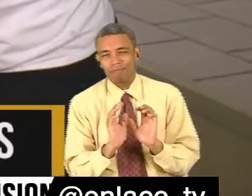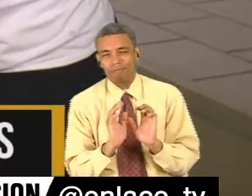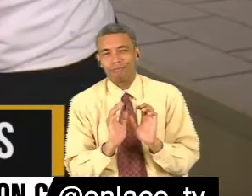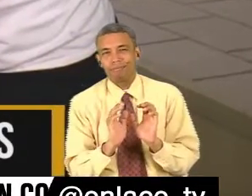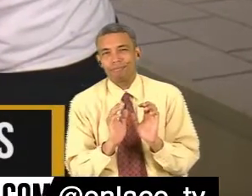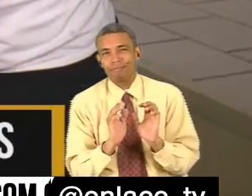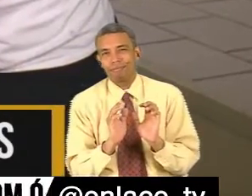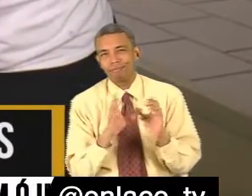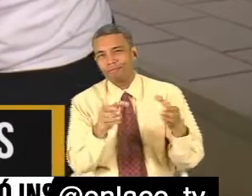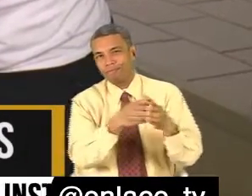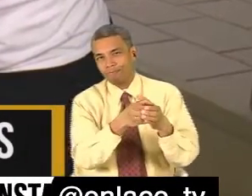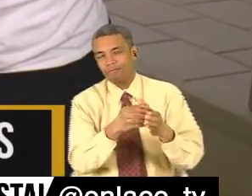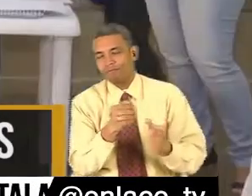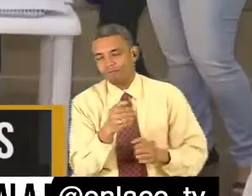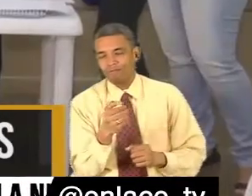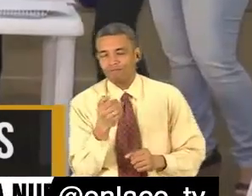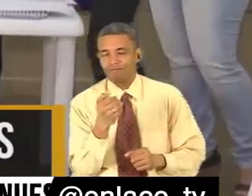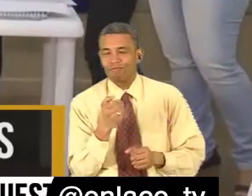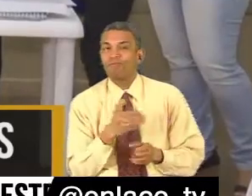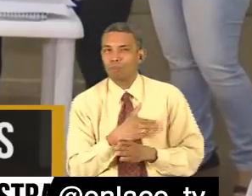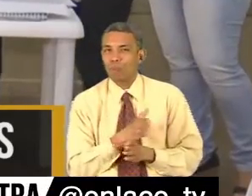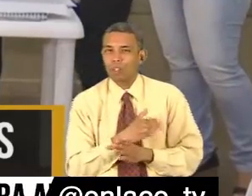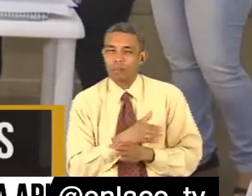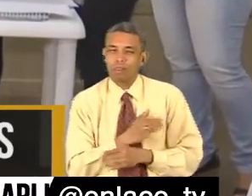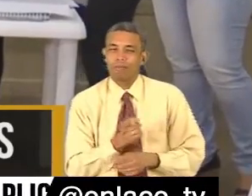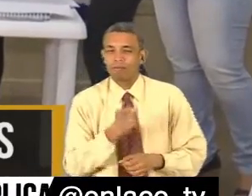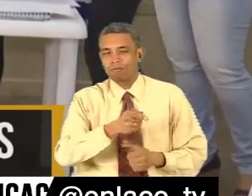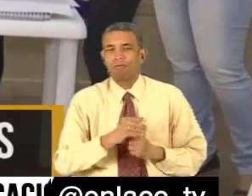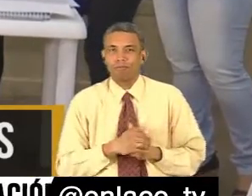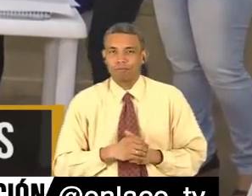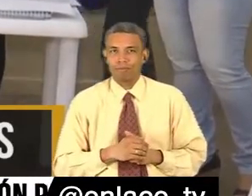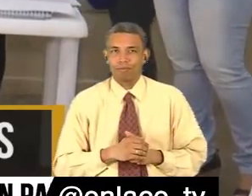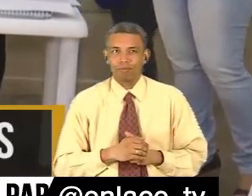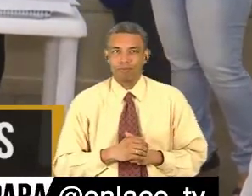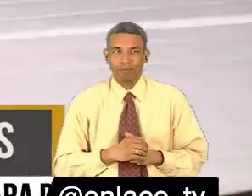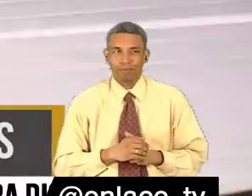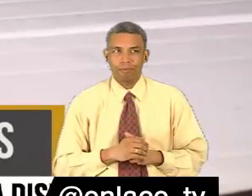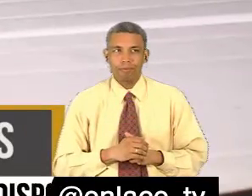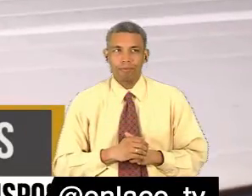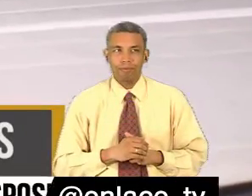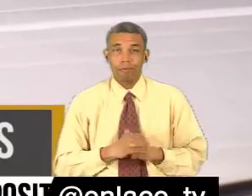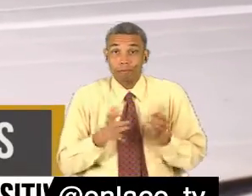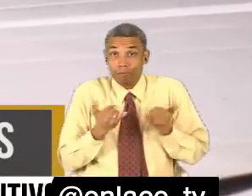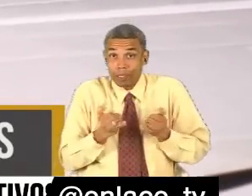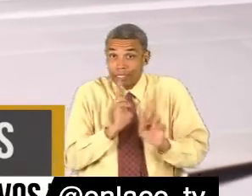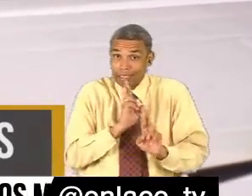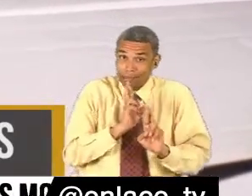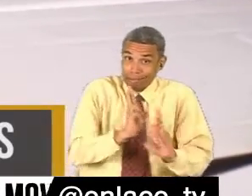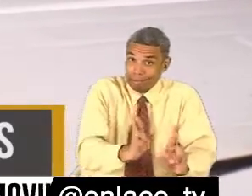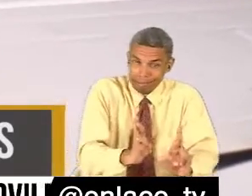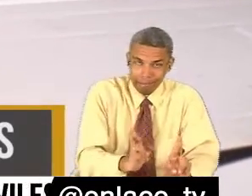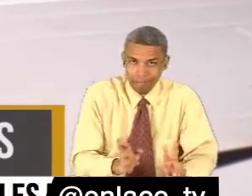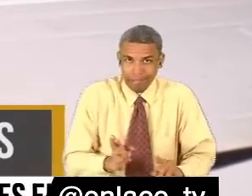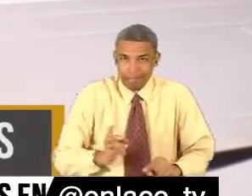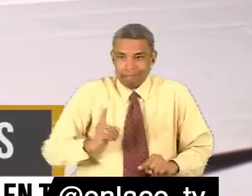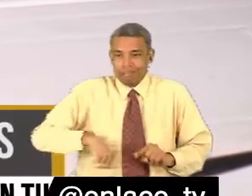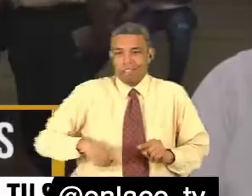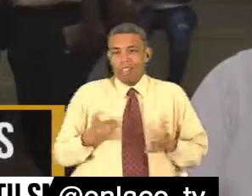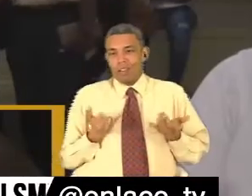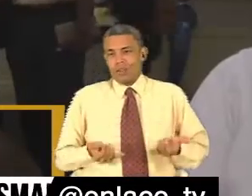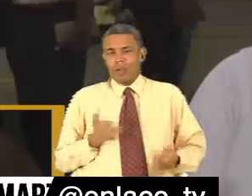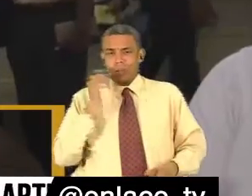que fueron cargados a la plataforma. Pues desafortunadamente en el momento no pudimos dar esa respuesta, pero sí quedamos con el compromiso